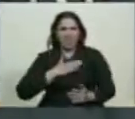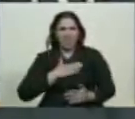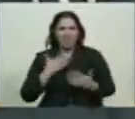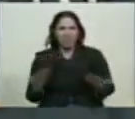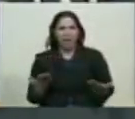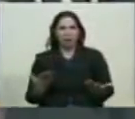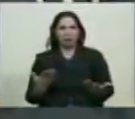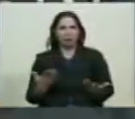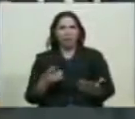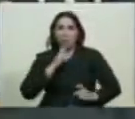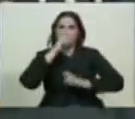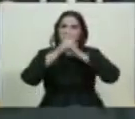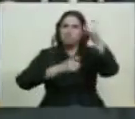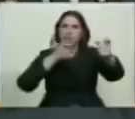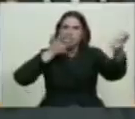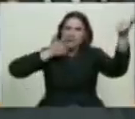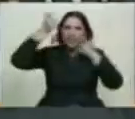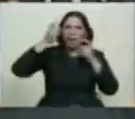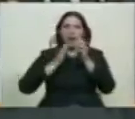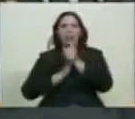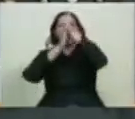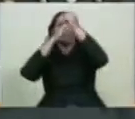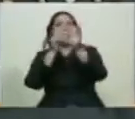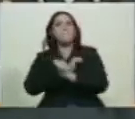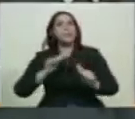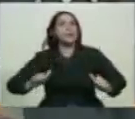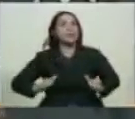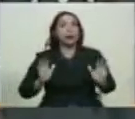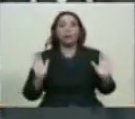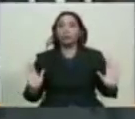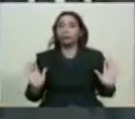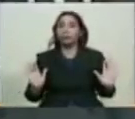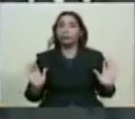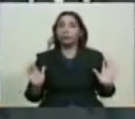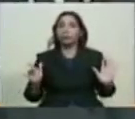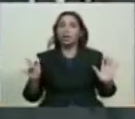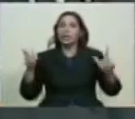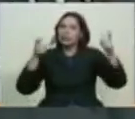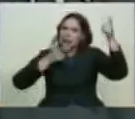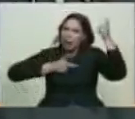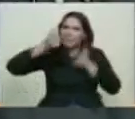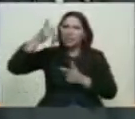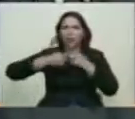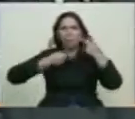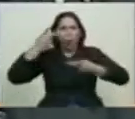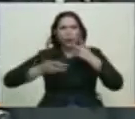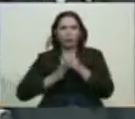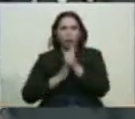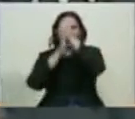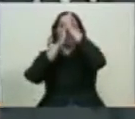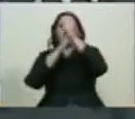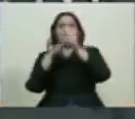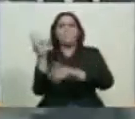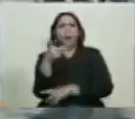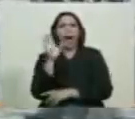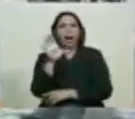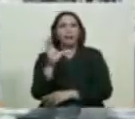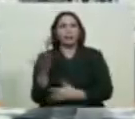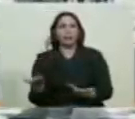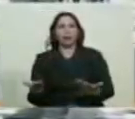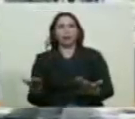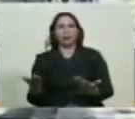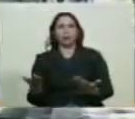Envidiaban a Chávez, líder militar, estadista, líder político de la patria. Y